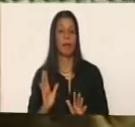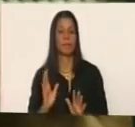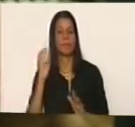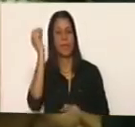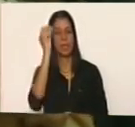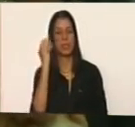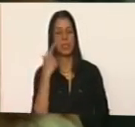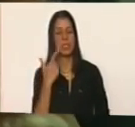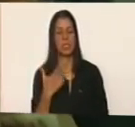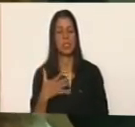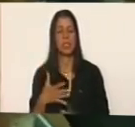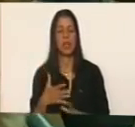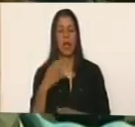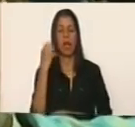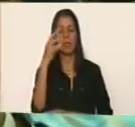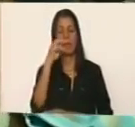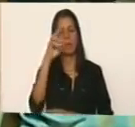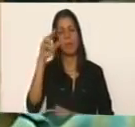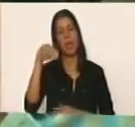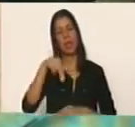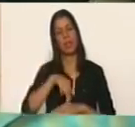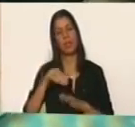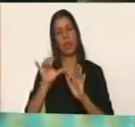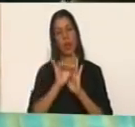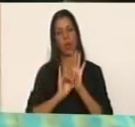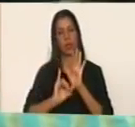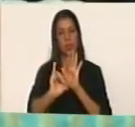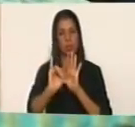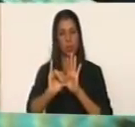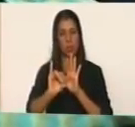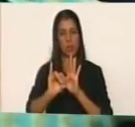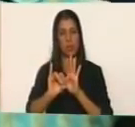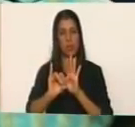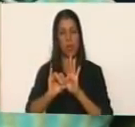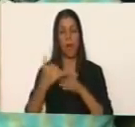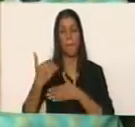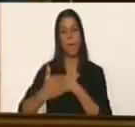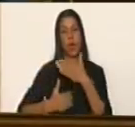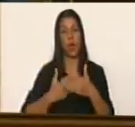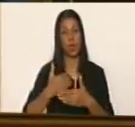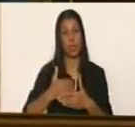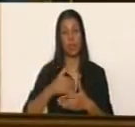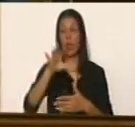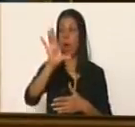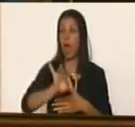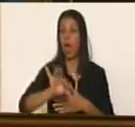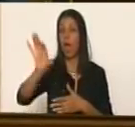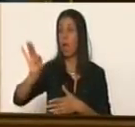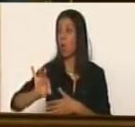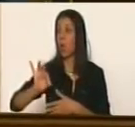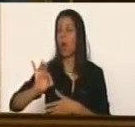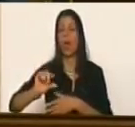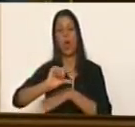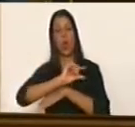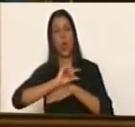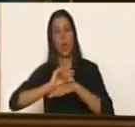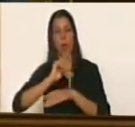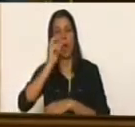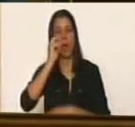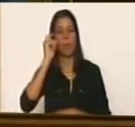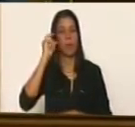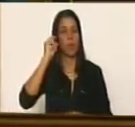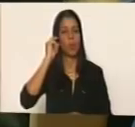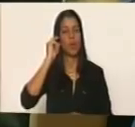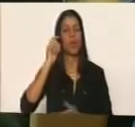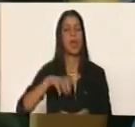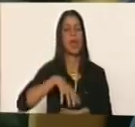que la elección de la Asamblea Nacional Constituyente, el proceso de elecciones para gobernadoras y gobernadores de los